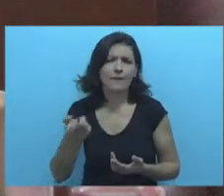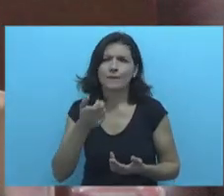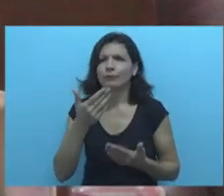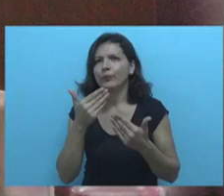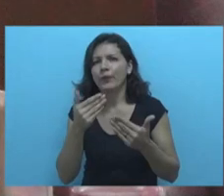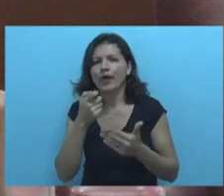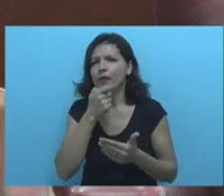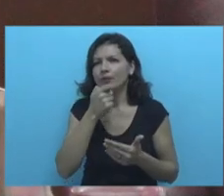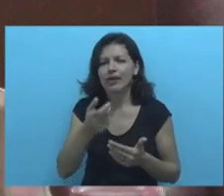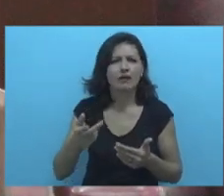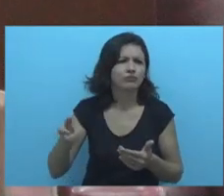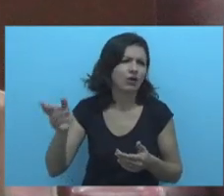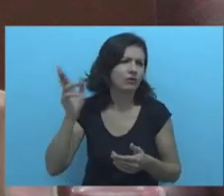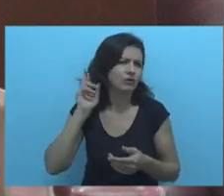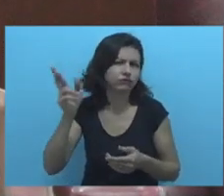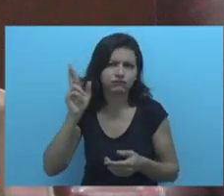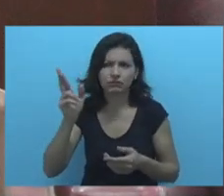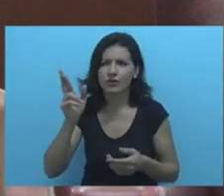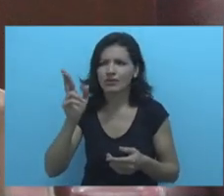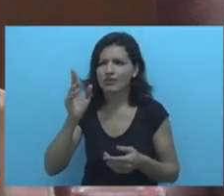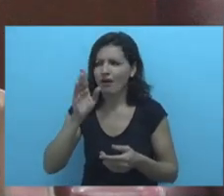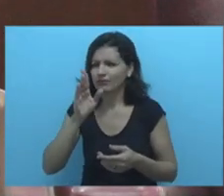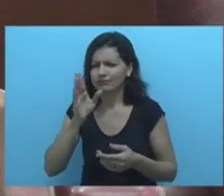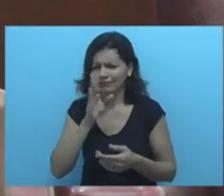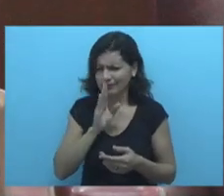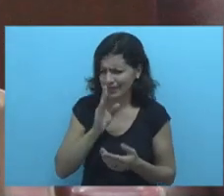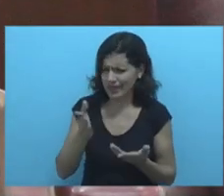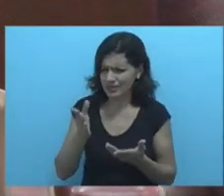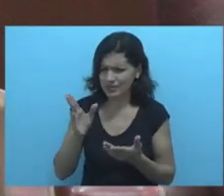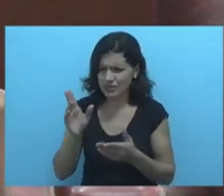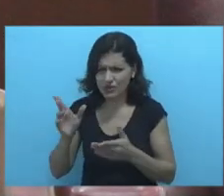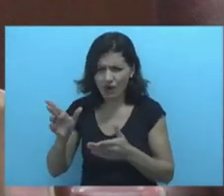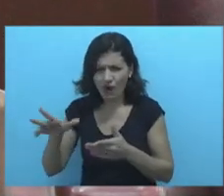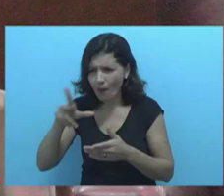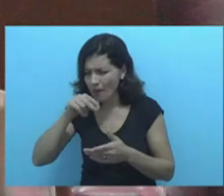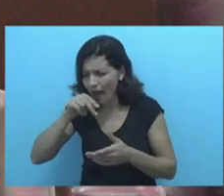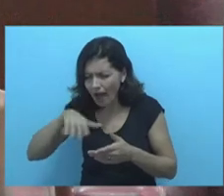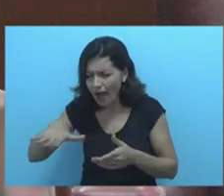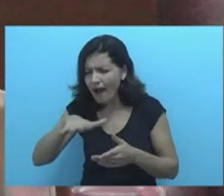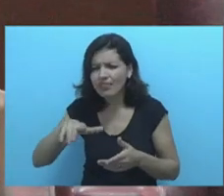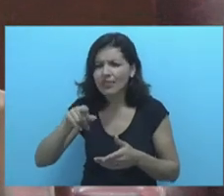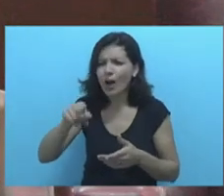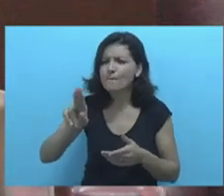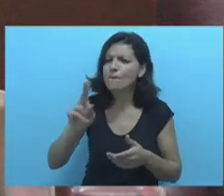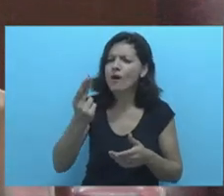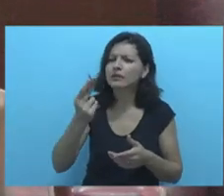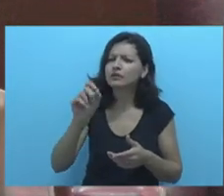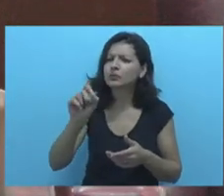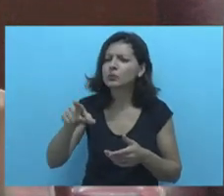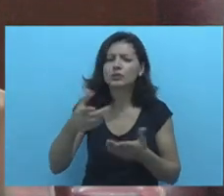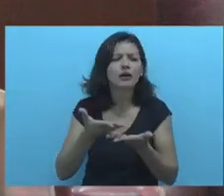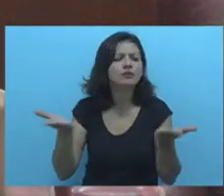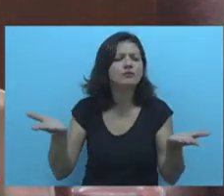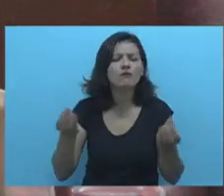como dice Van der Mole. Y la muerte de Miguel se expresó, y lo veía yo por los medios, en